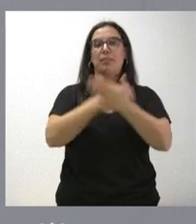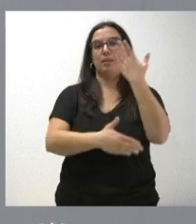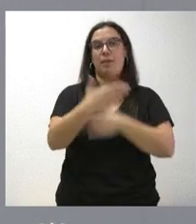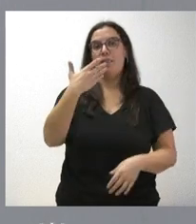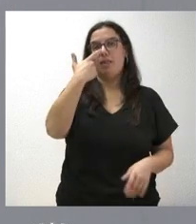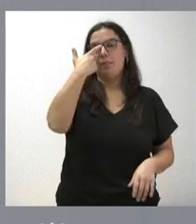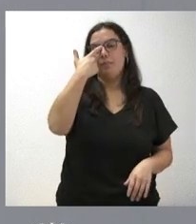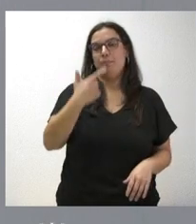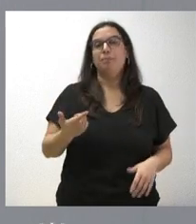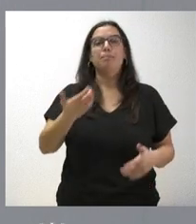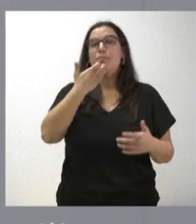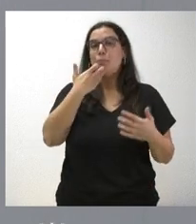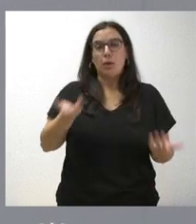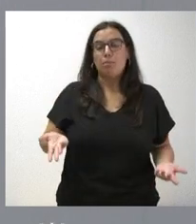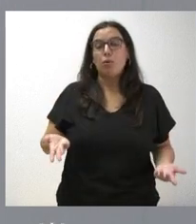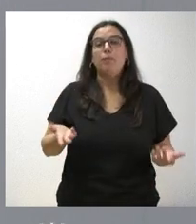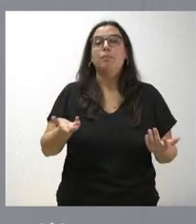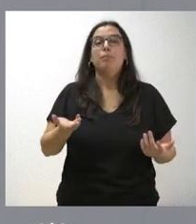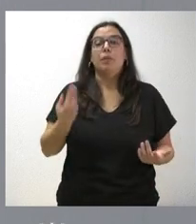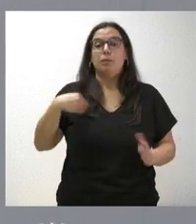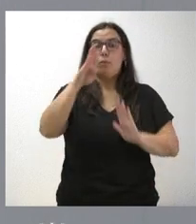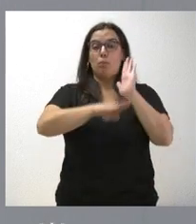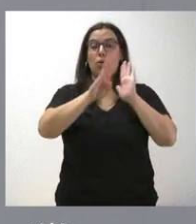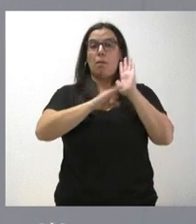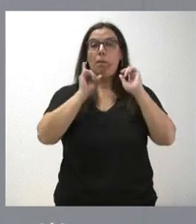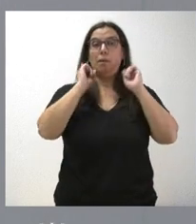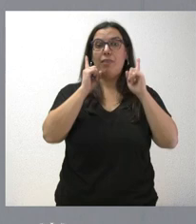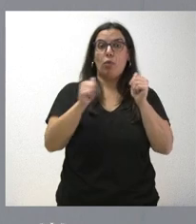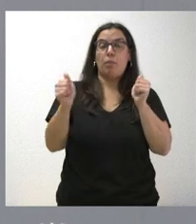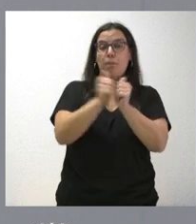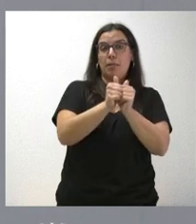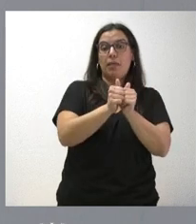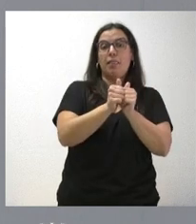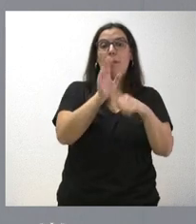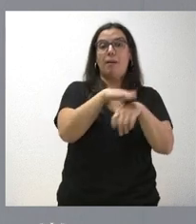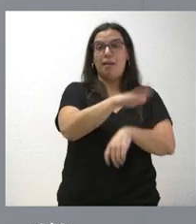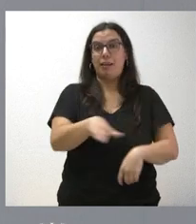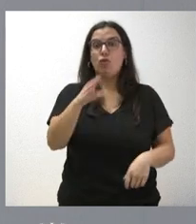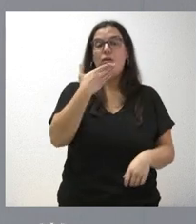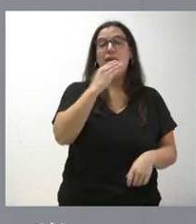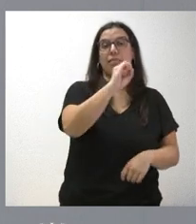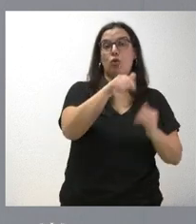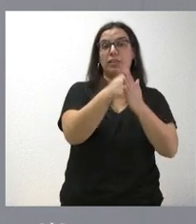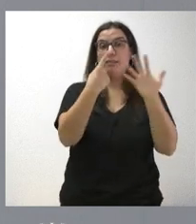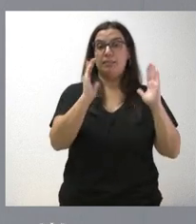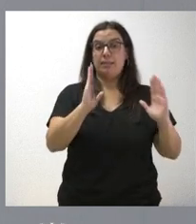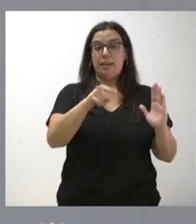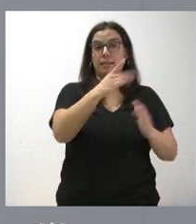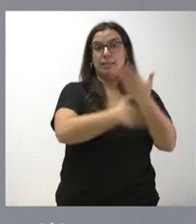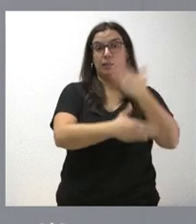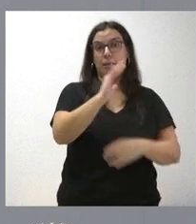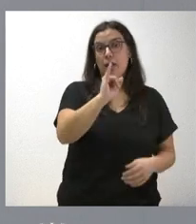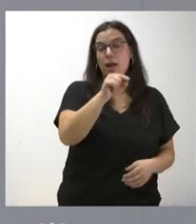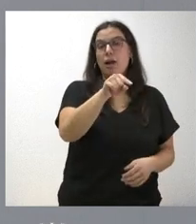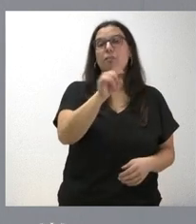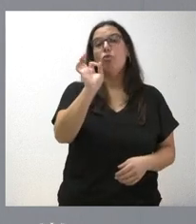discapacidad como el hecho de que el programa de prevención de de la dependencia de la población infantil de 0 a 6 años con discapacidad